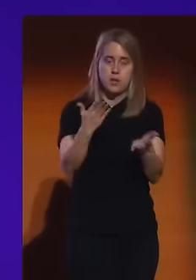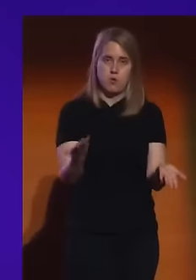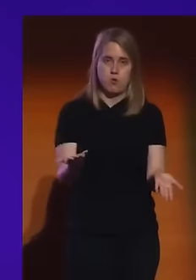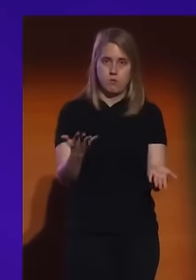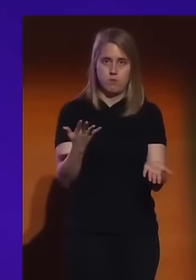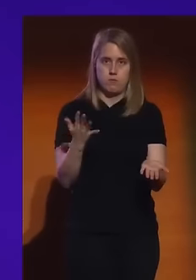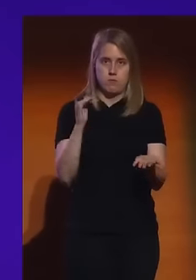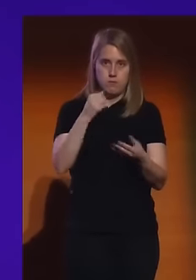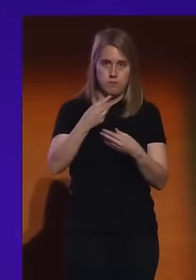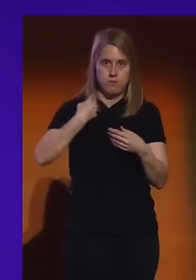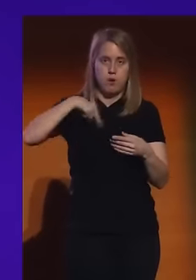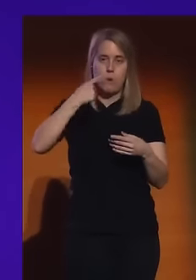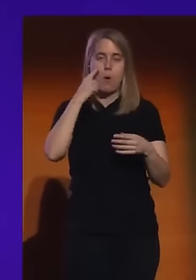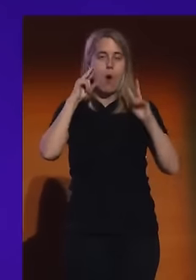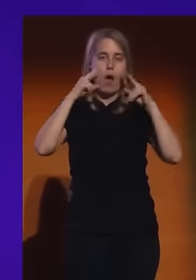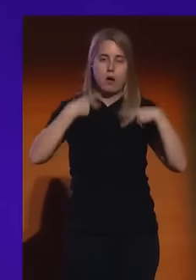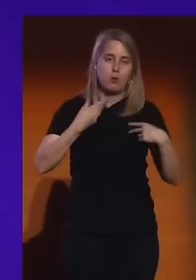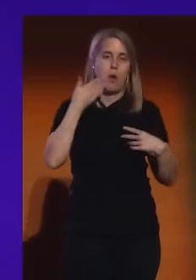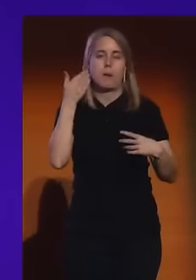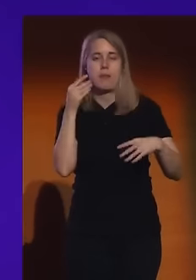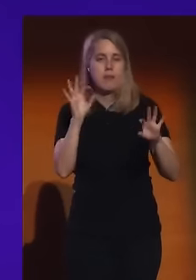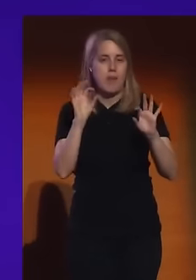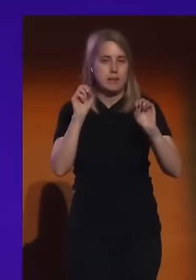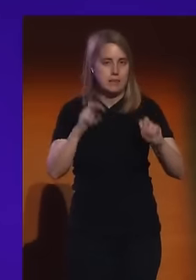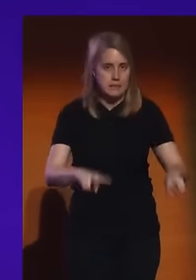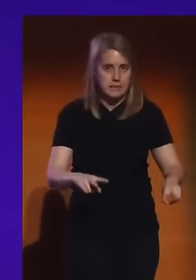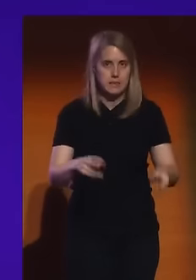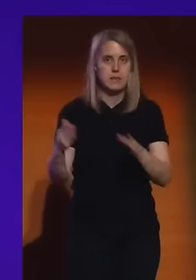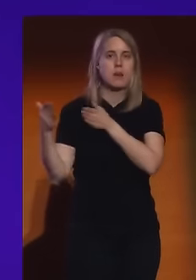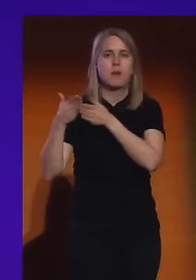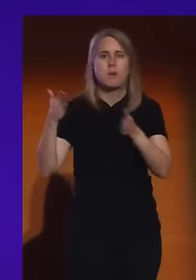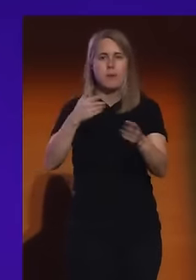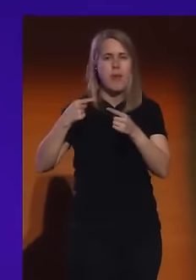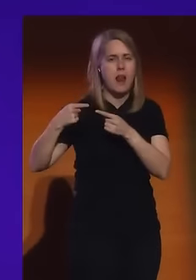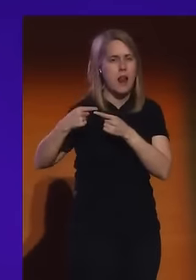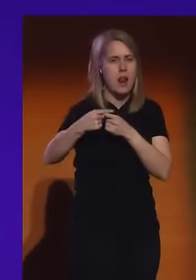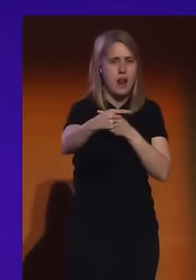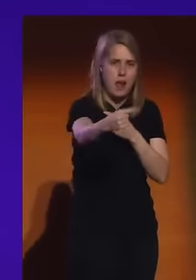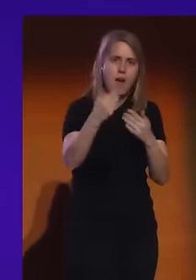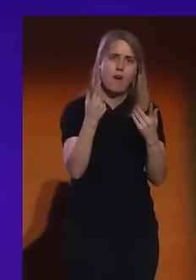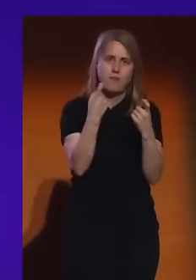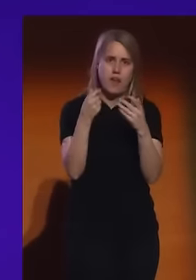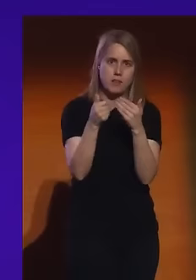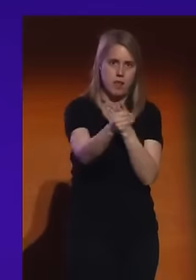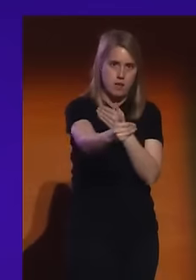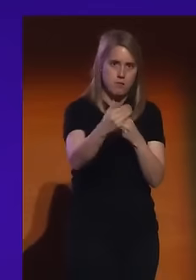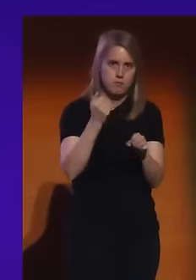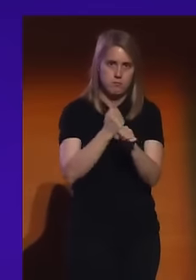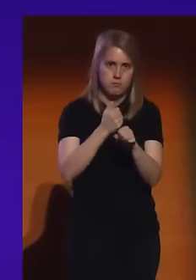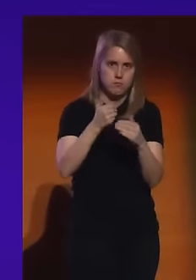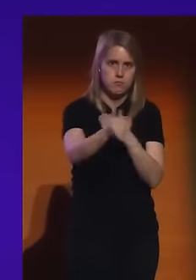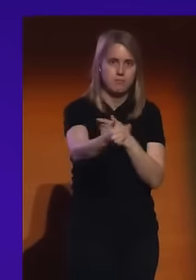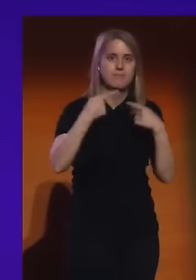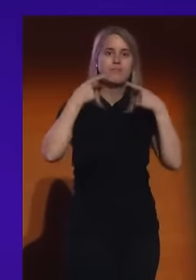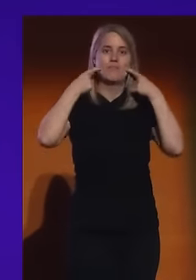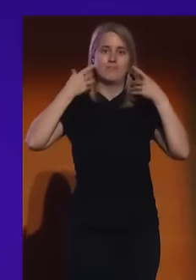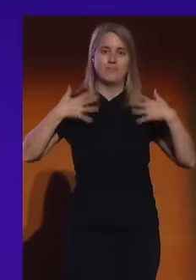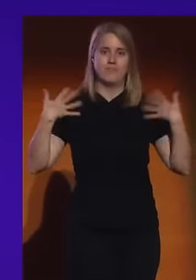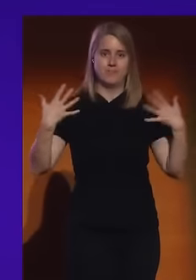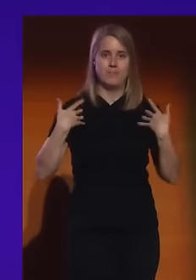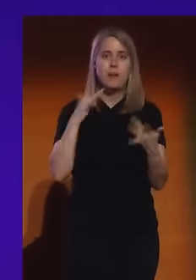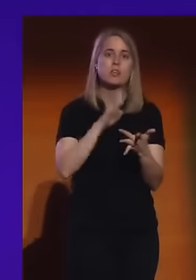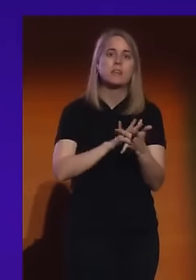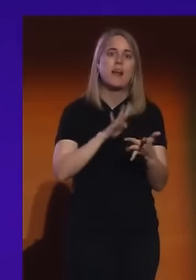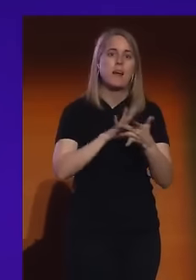bat autokar gabe bide luzea Dago oraindik egit irri bartu